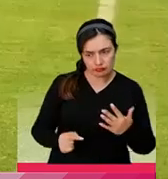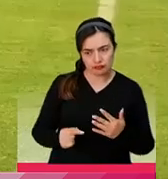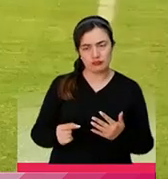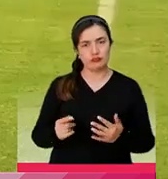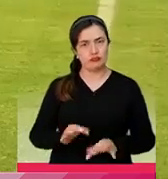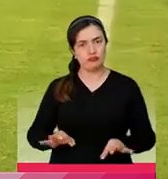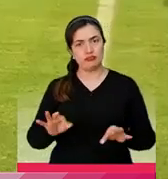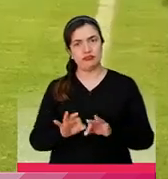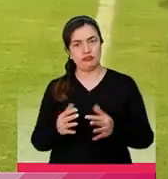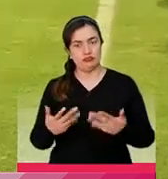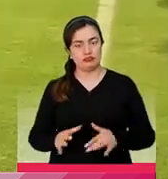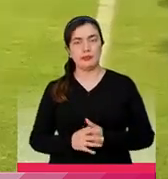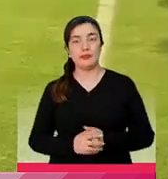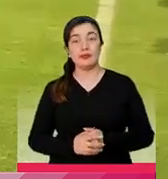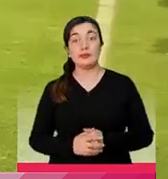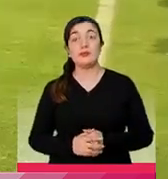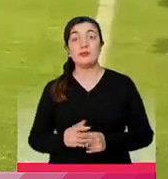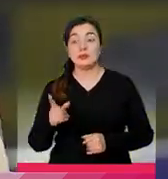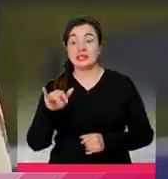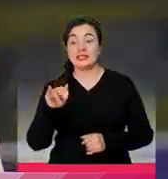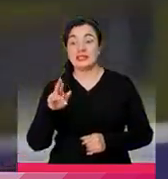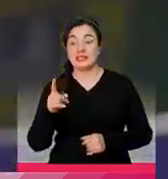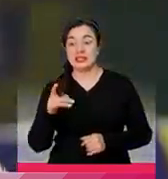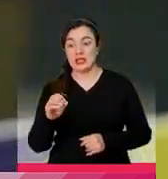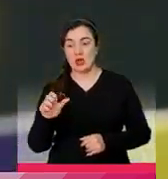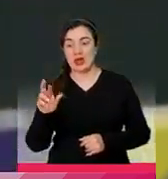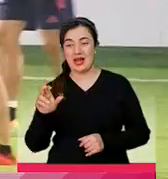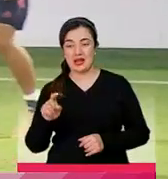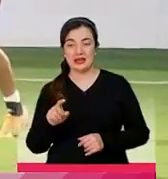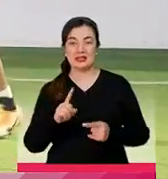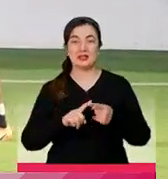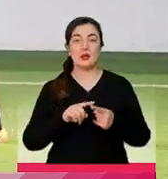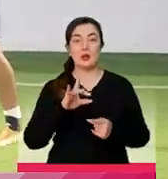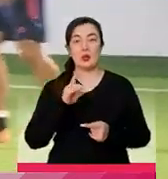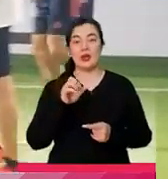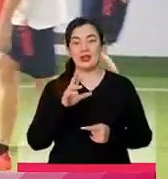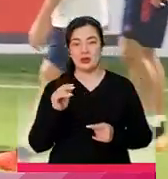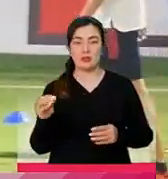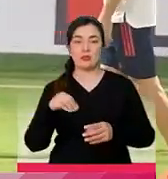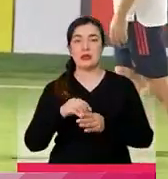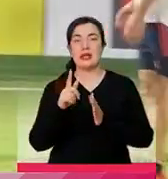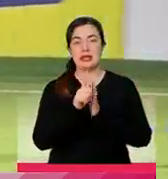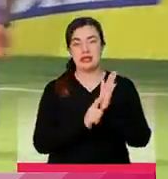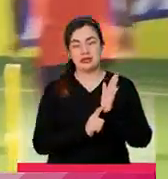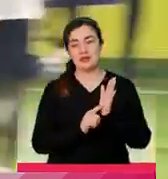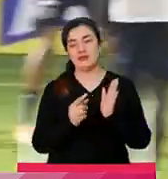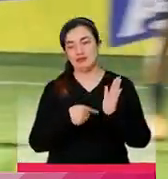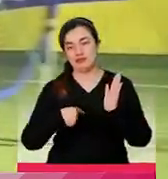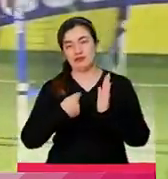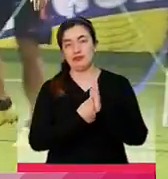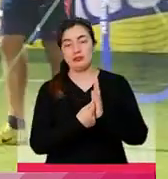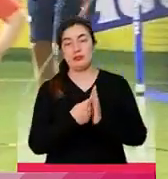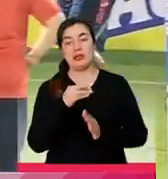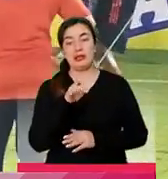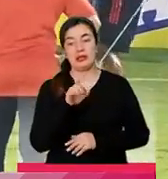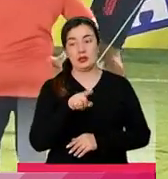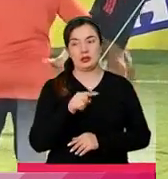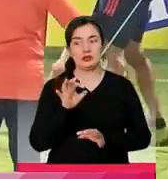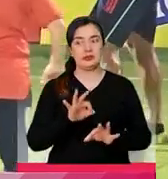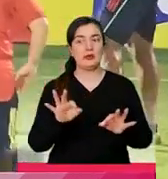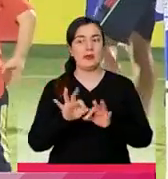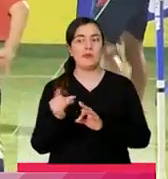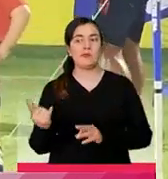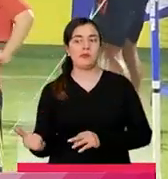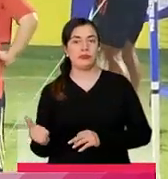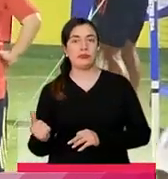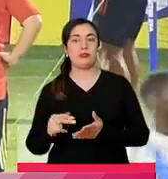para hacer con la llegada de santiago arias juan guillermo cuadrado pasó a estar en la lista de volantes así que querido sabe que tiene una ficha importante en